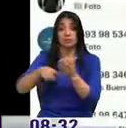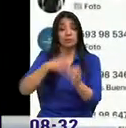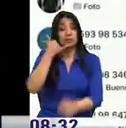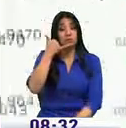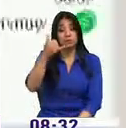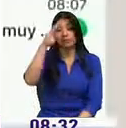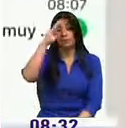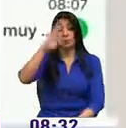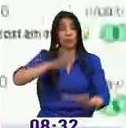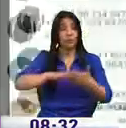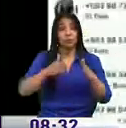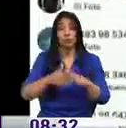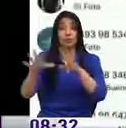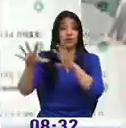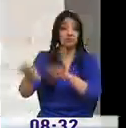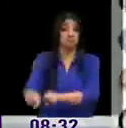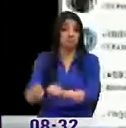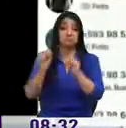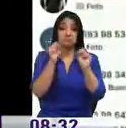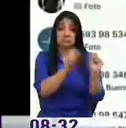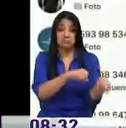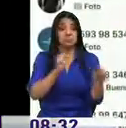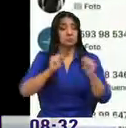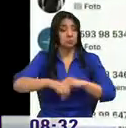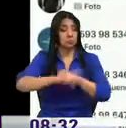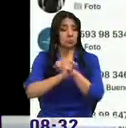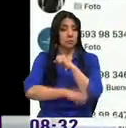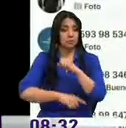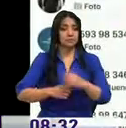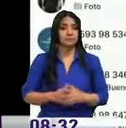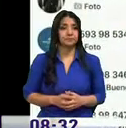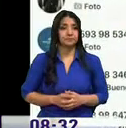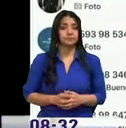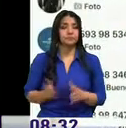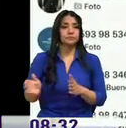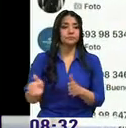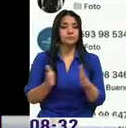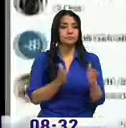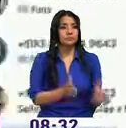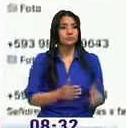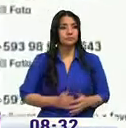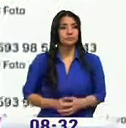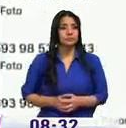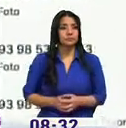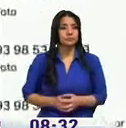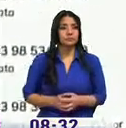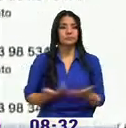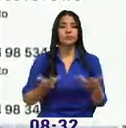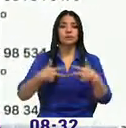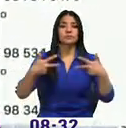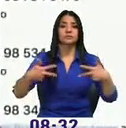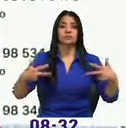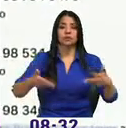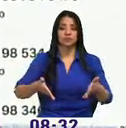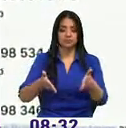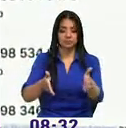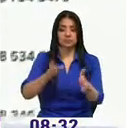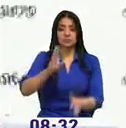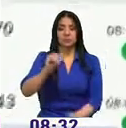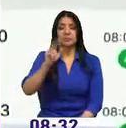policía comunitaria, ellos sabrán ponerles en orden. Estos están en Santa Rosa y Chillo Gallo, calle Profeta